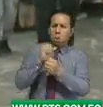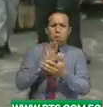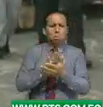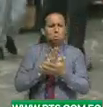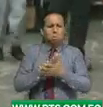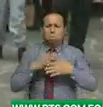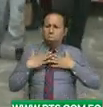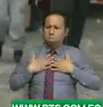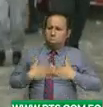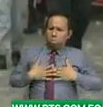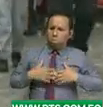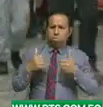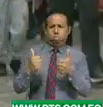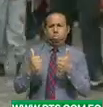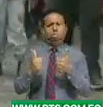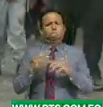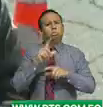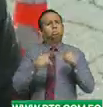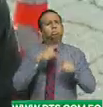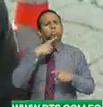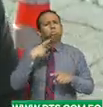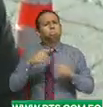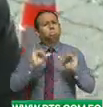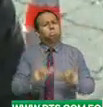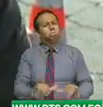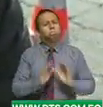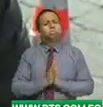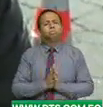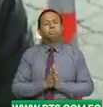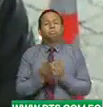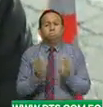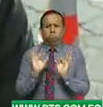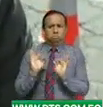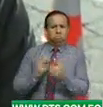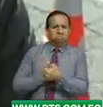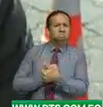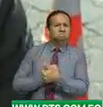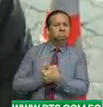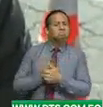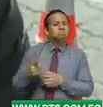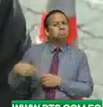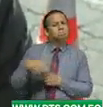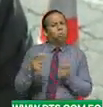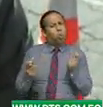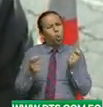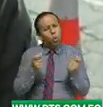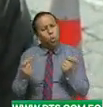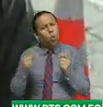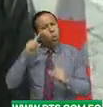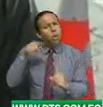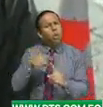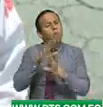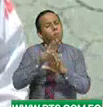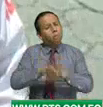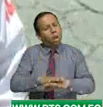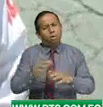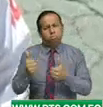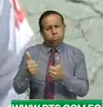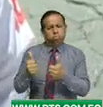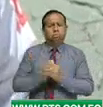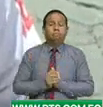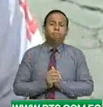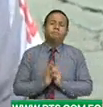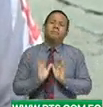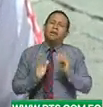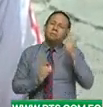durante estos días de asueto. Me parece excelente, la verdad, para que controlen la seguridad. Está muy bien. Bueno, por una parte,